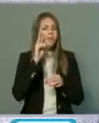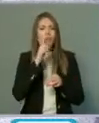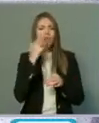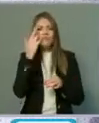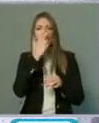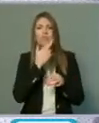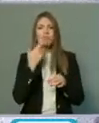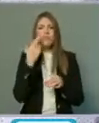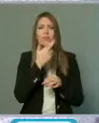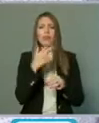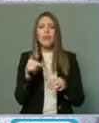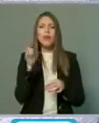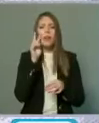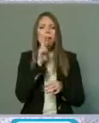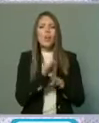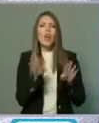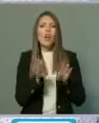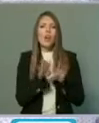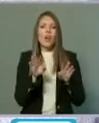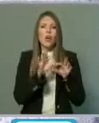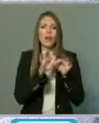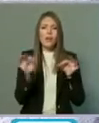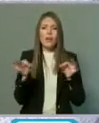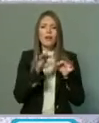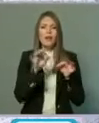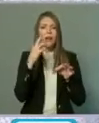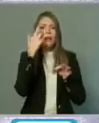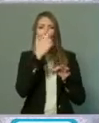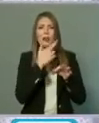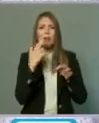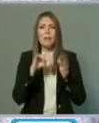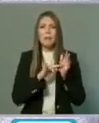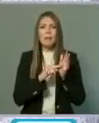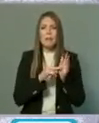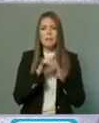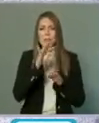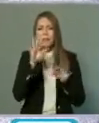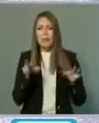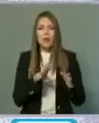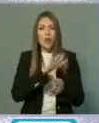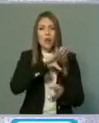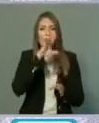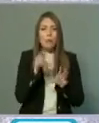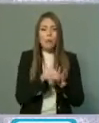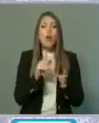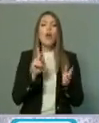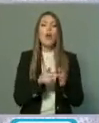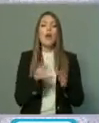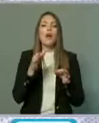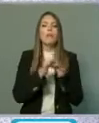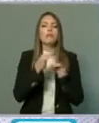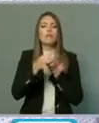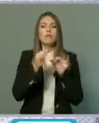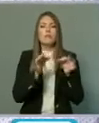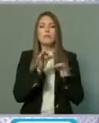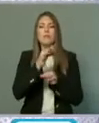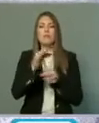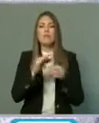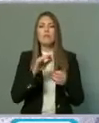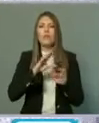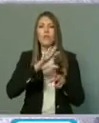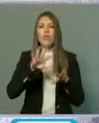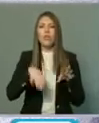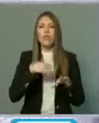yo cómo desarma todos los relojes completamente y los vuelve a